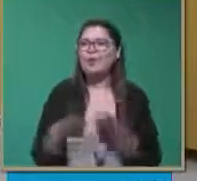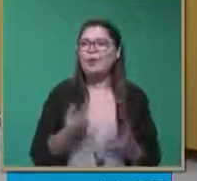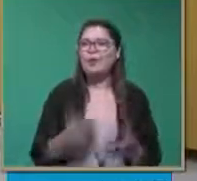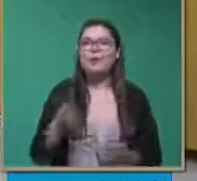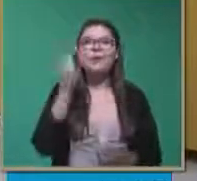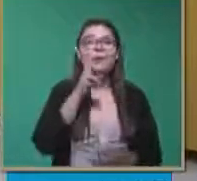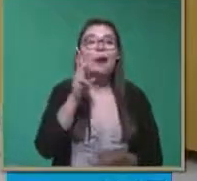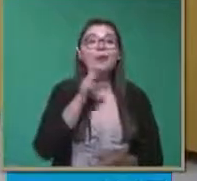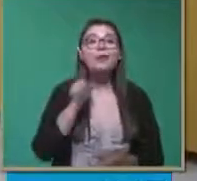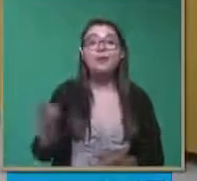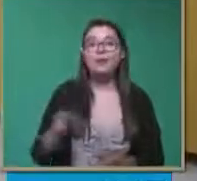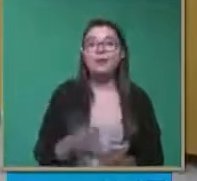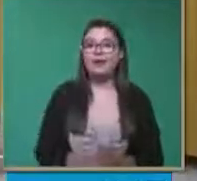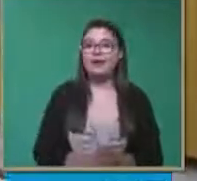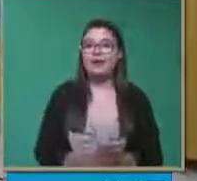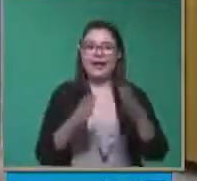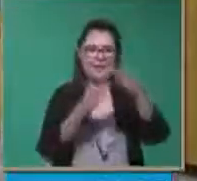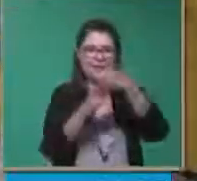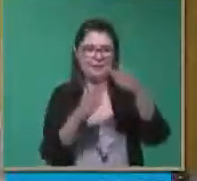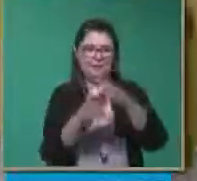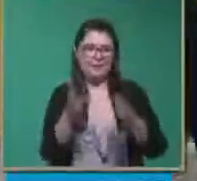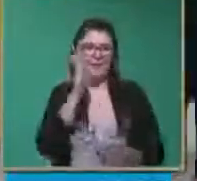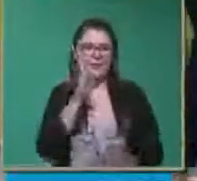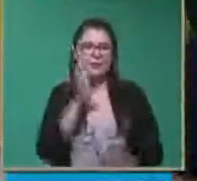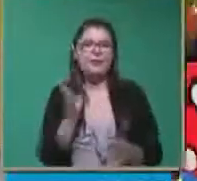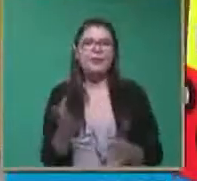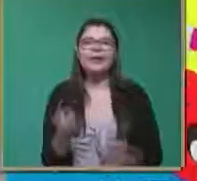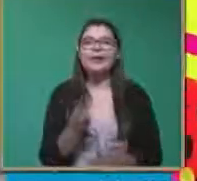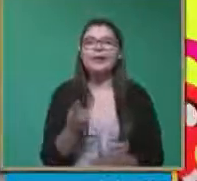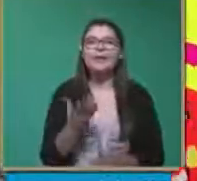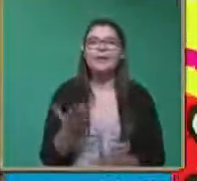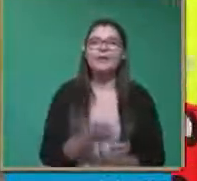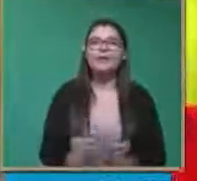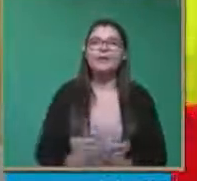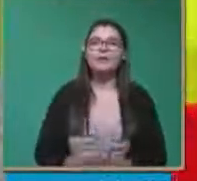escritorio. Mientras las maestras aquí, vamos a ordenar.